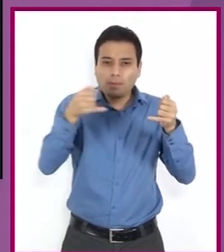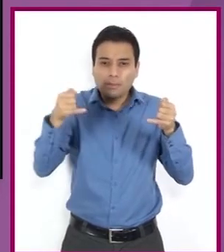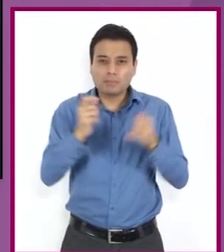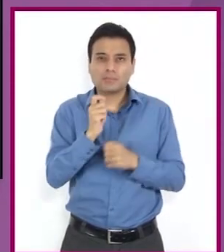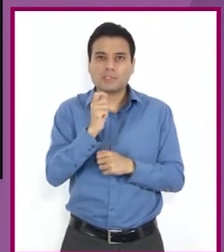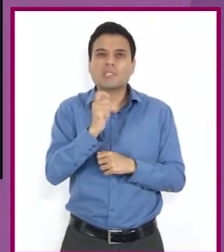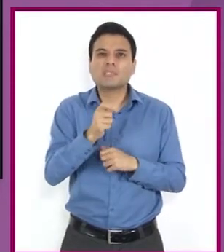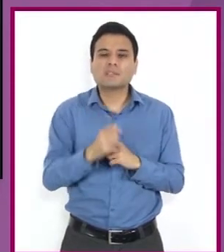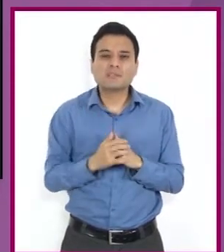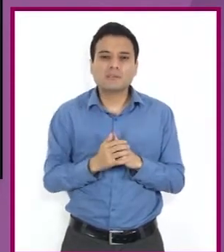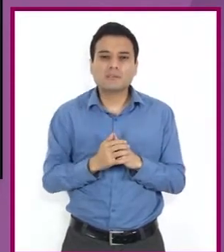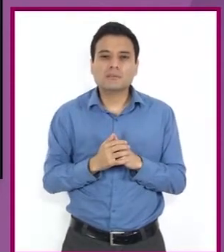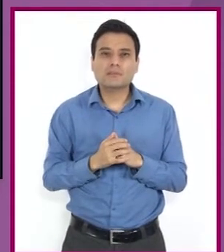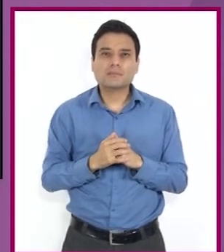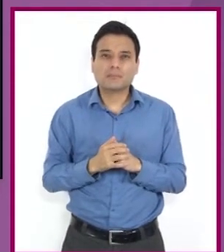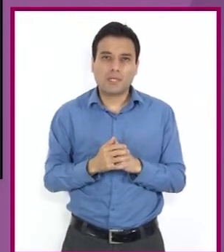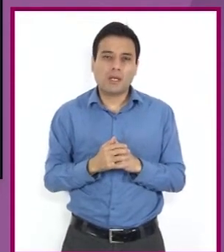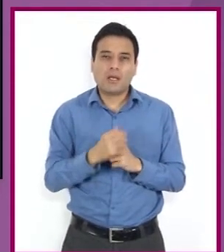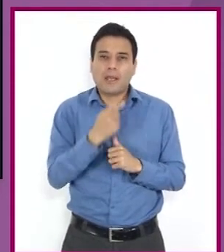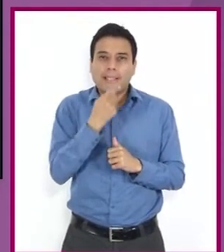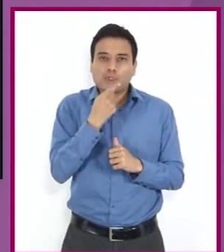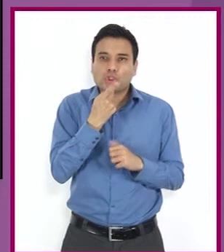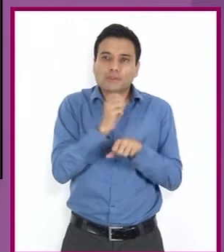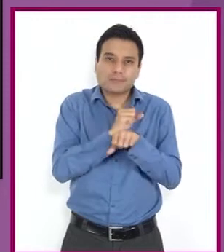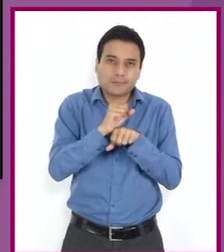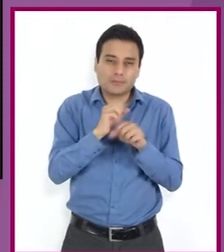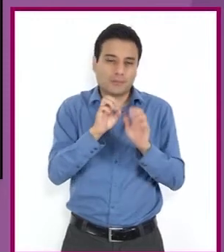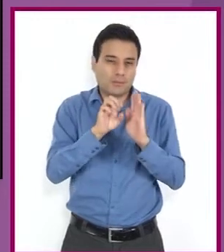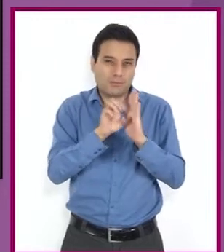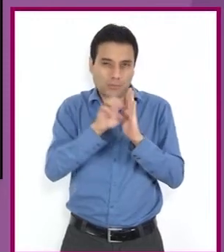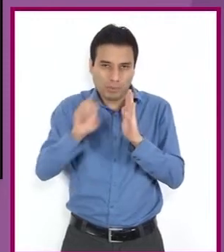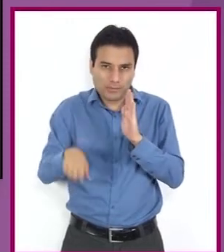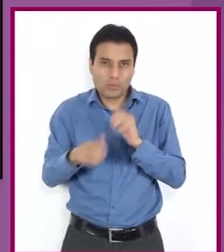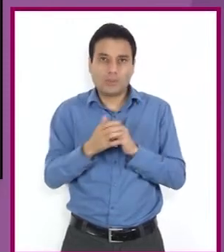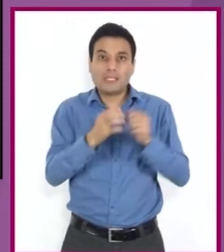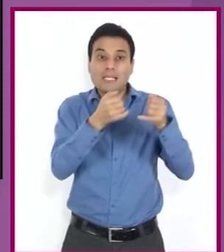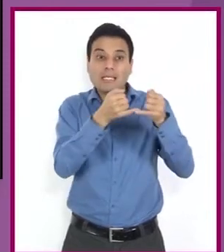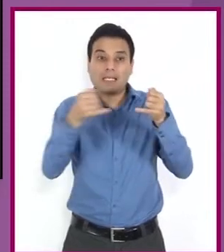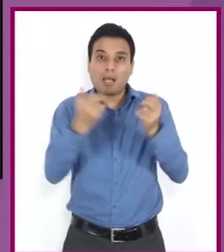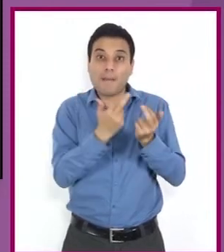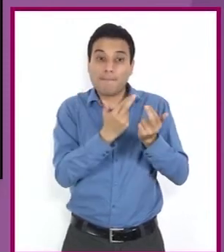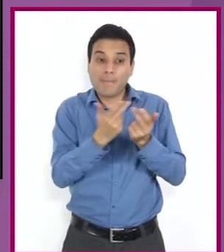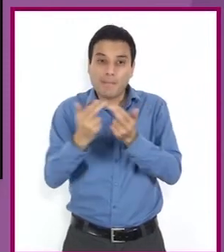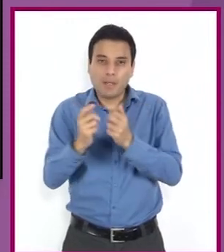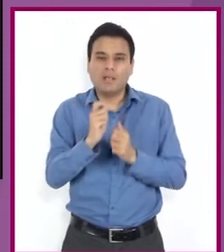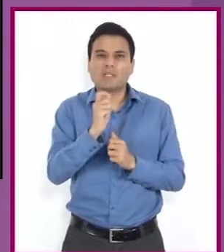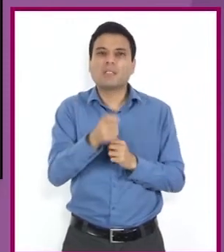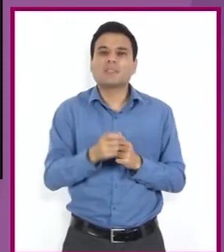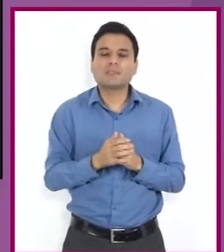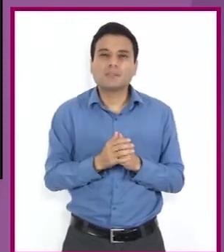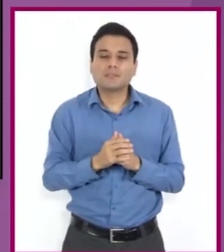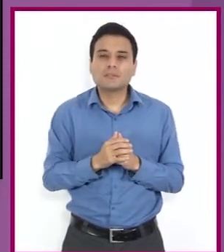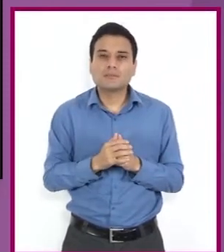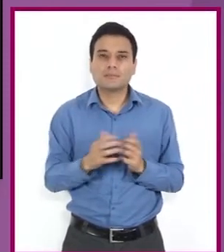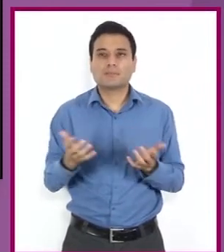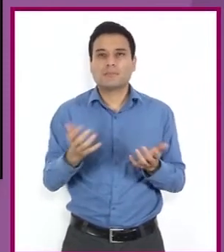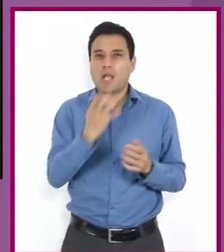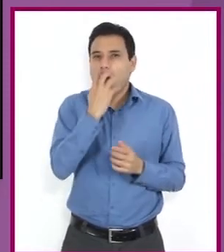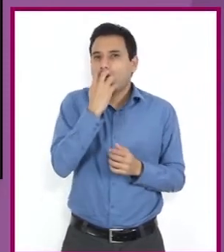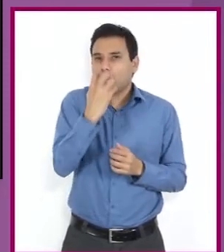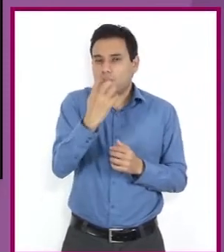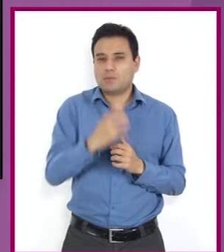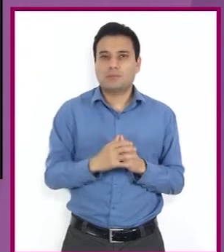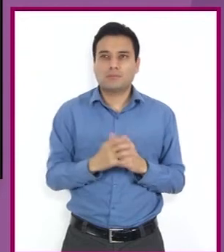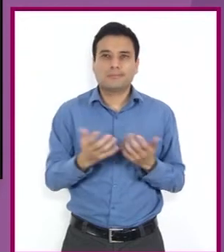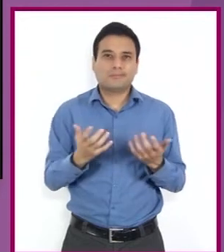texto, sabemos que se habla en voz baja. En cambio, si la línea es quebrada, alrededor del texto, se identifica que es un grito,